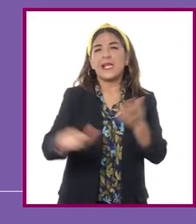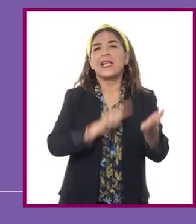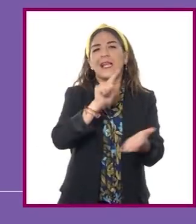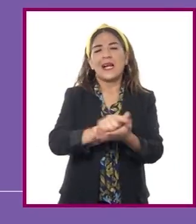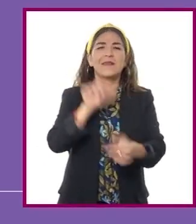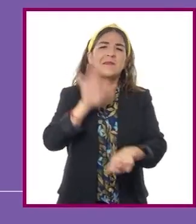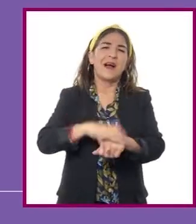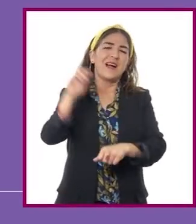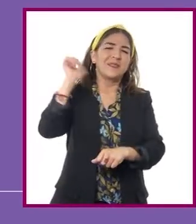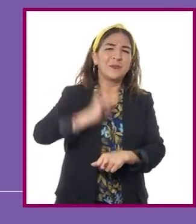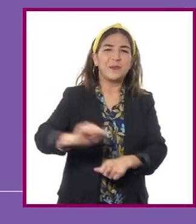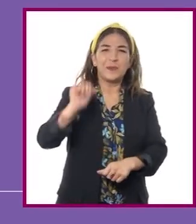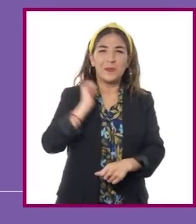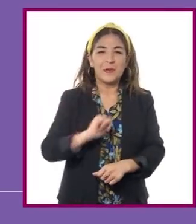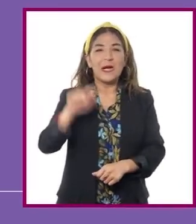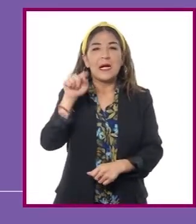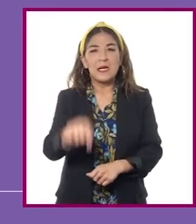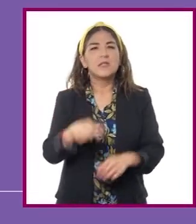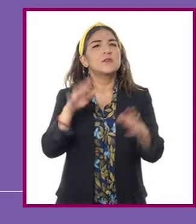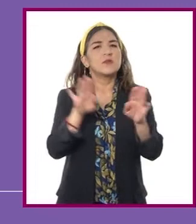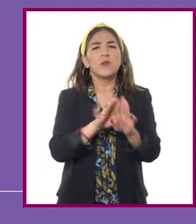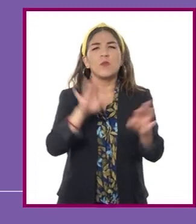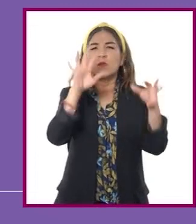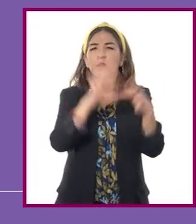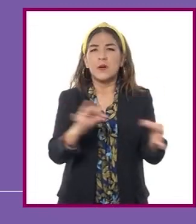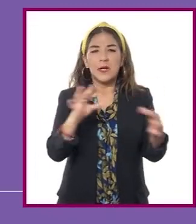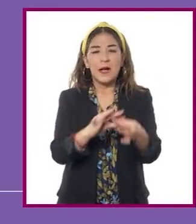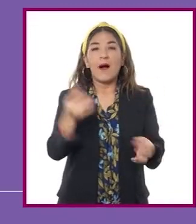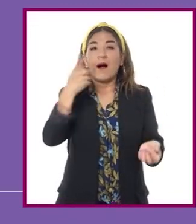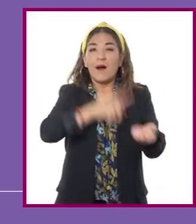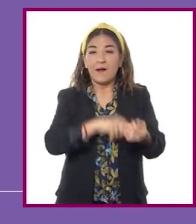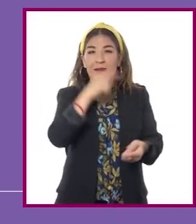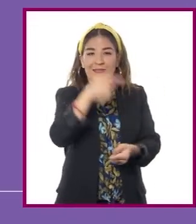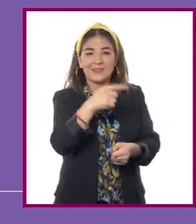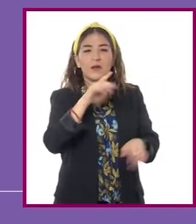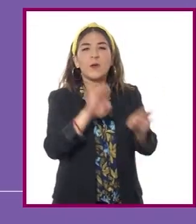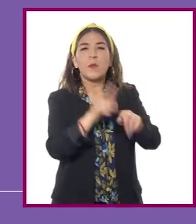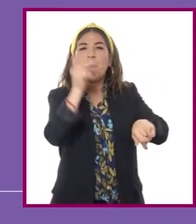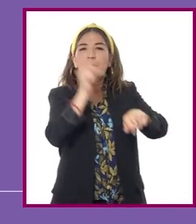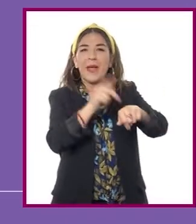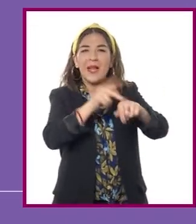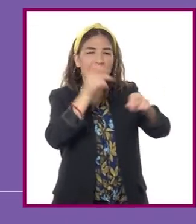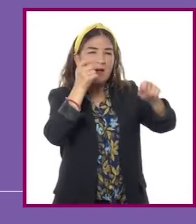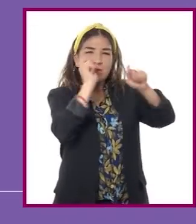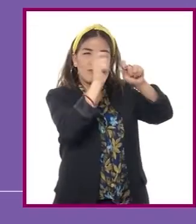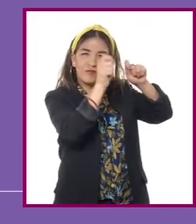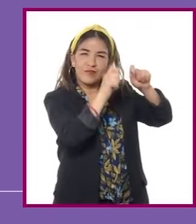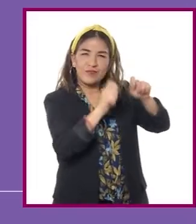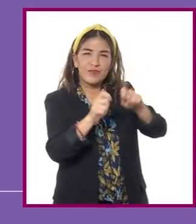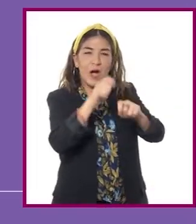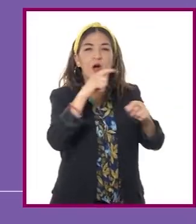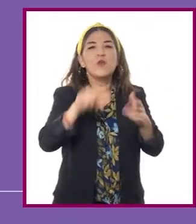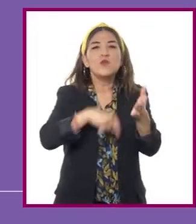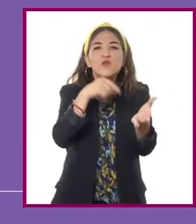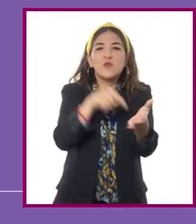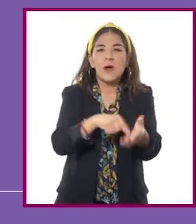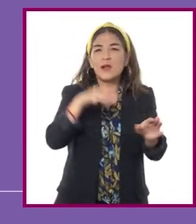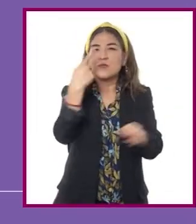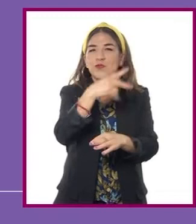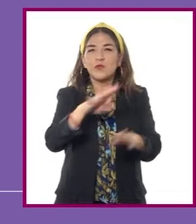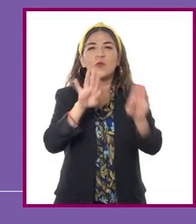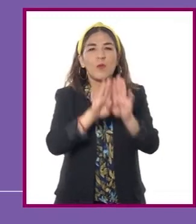tiene conocimiento. Sus preceptos se inscribieron en estelas de piedra, colocadas en lugares estratégicos de